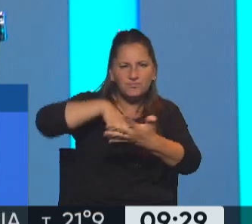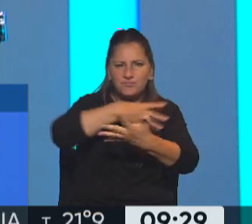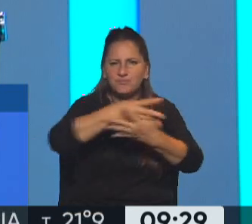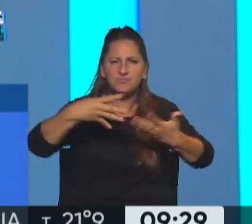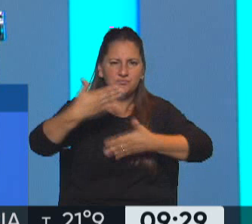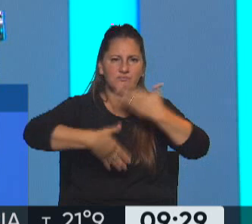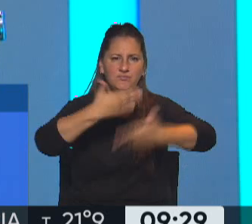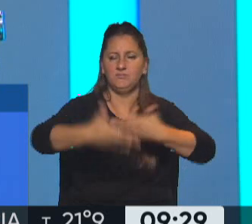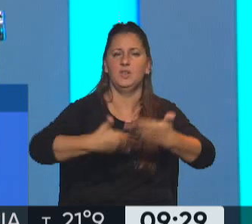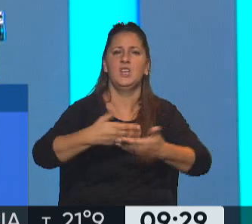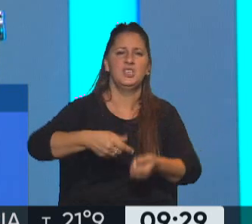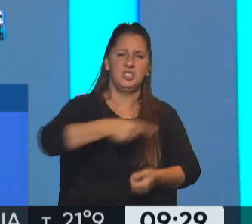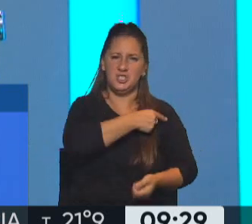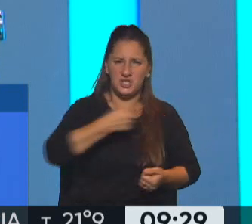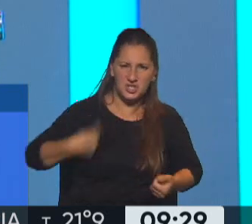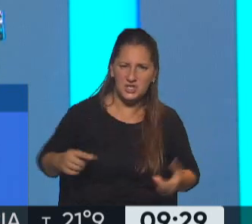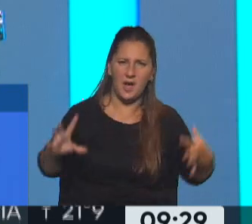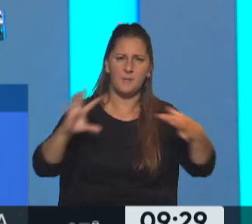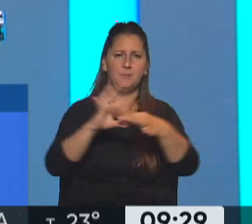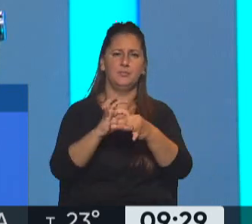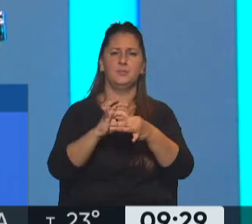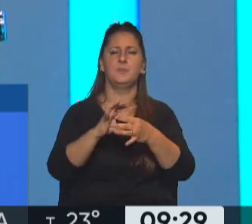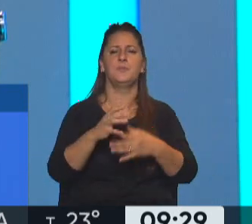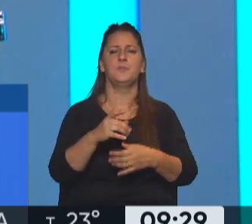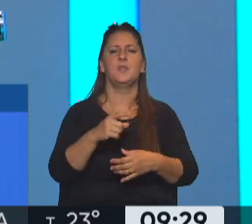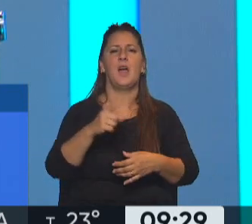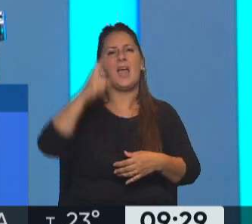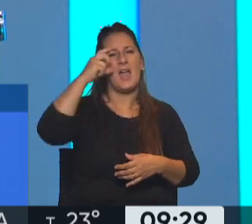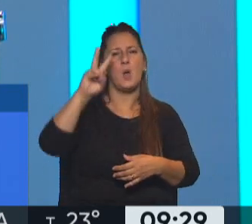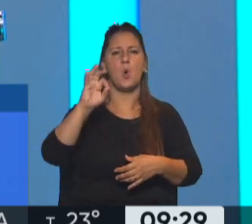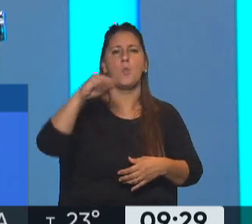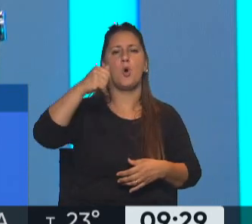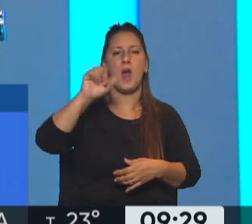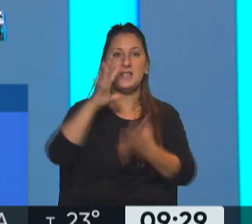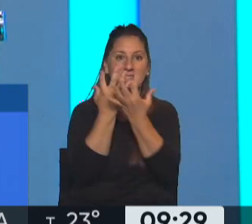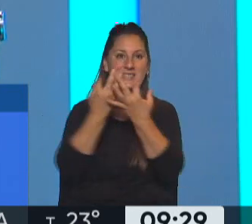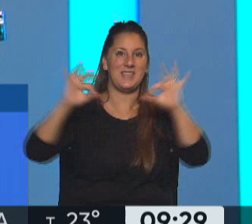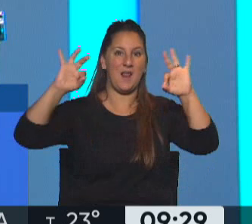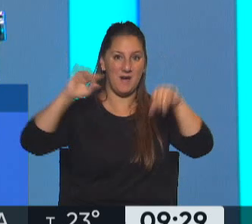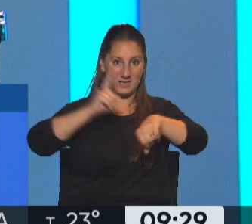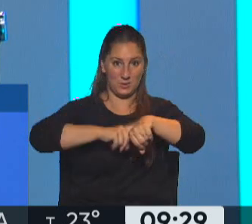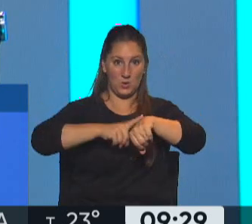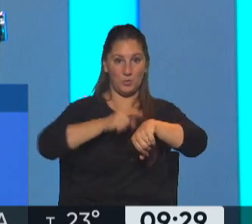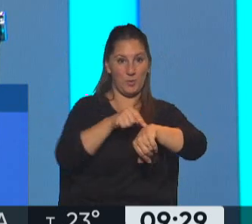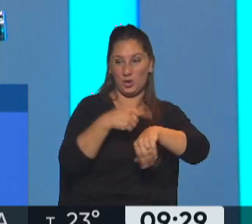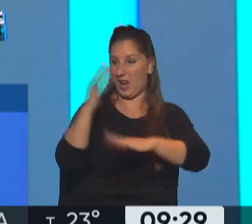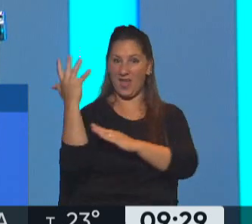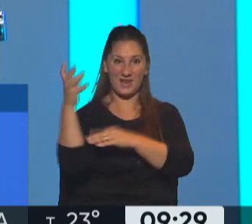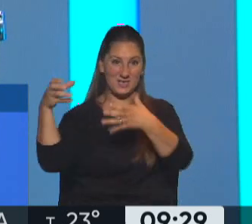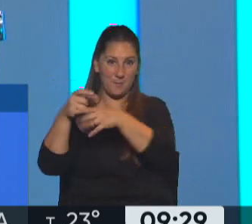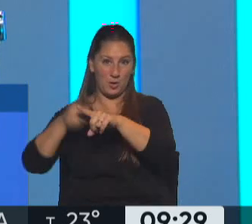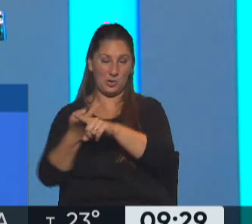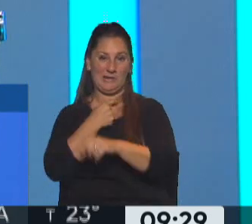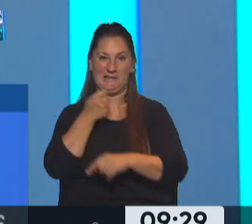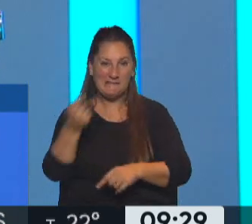alianza con China, volver a haber dado asilo a Evo Morales y salvado la vida en el momento que a la derecha lo quería matar, haber sido el Grupo